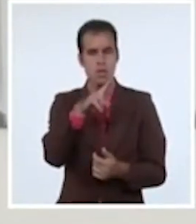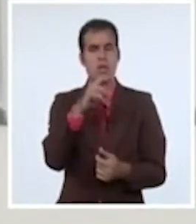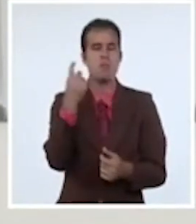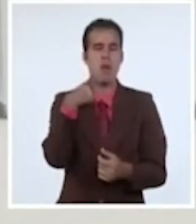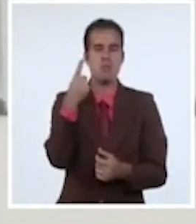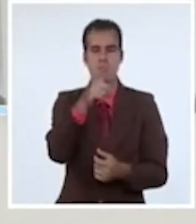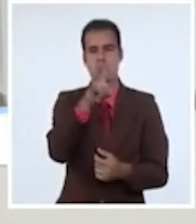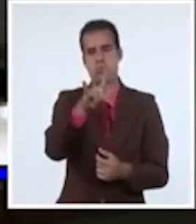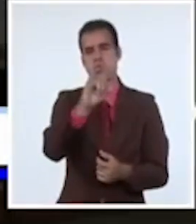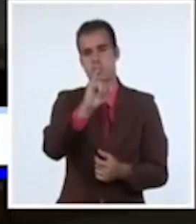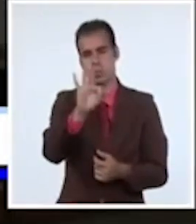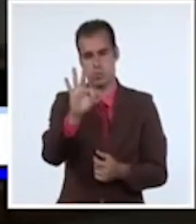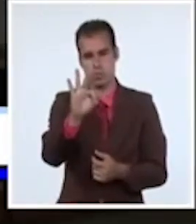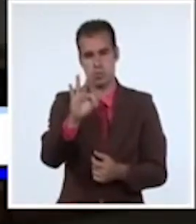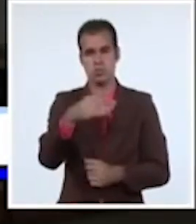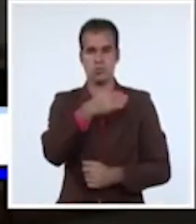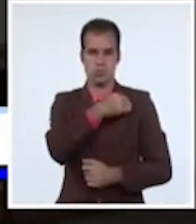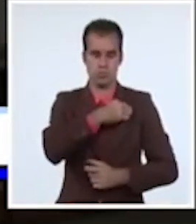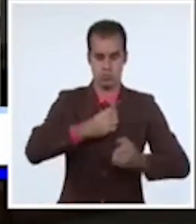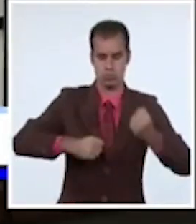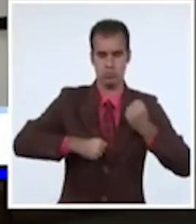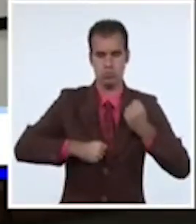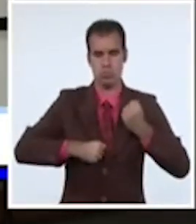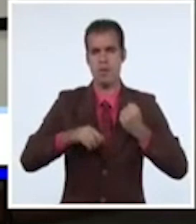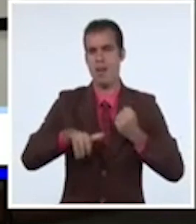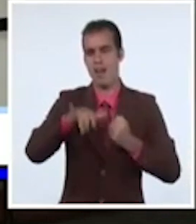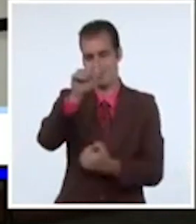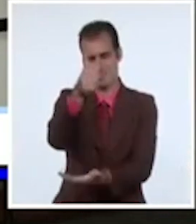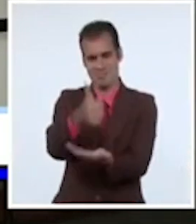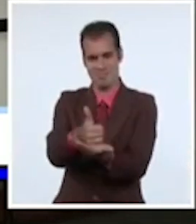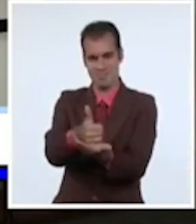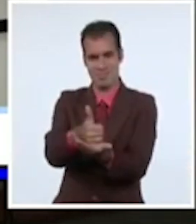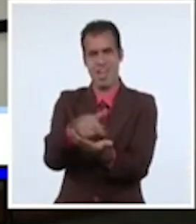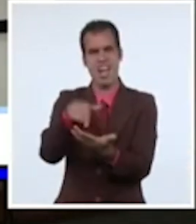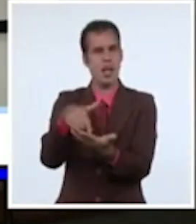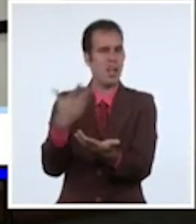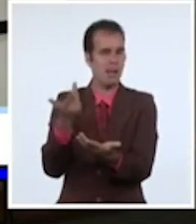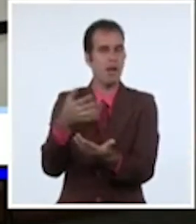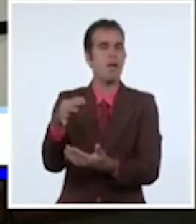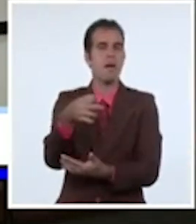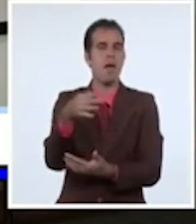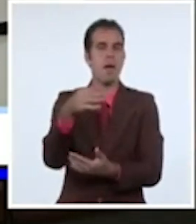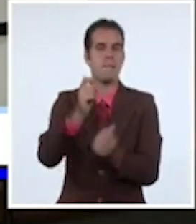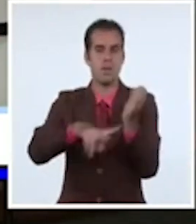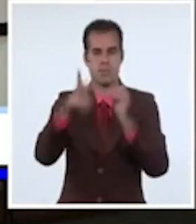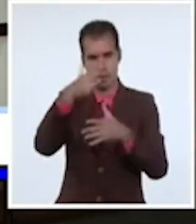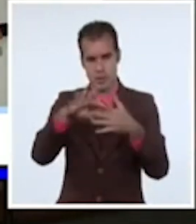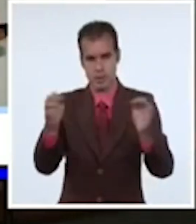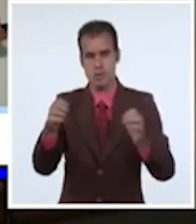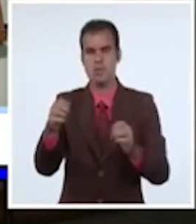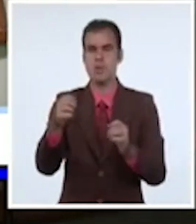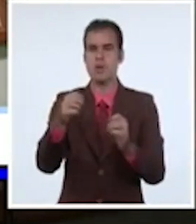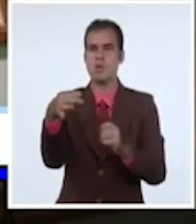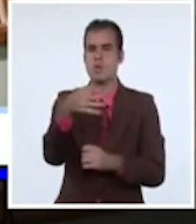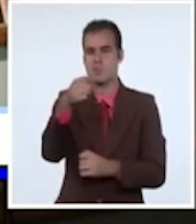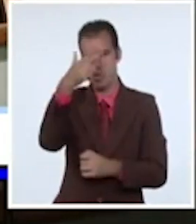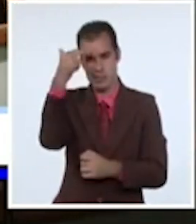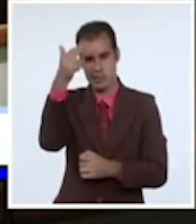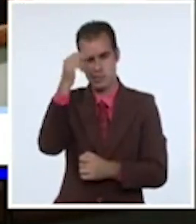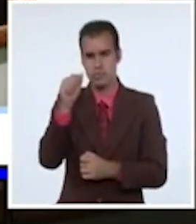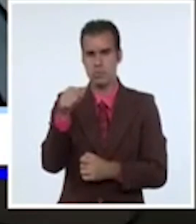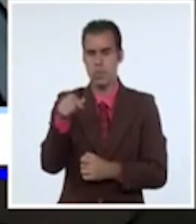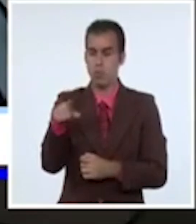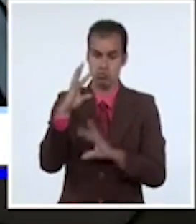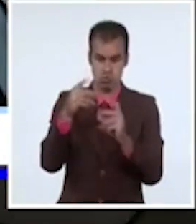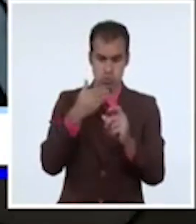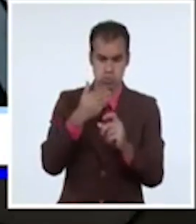1968 como soldado en la base aérea de San Antonio de los Baños. Por sus resultados es seleccionado para diversos cursos de